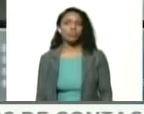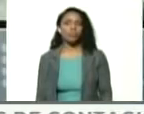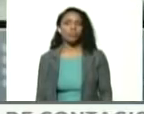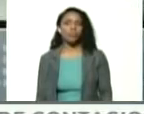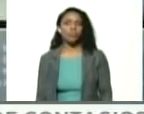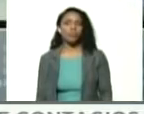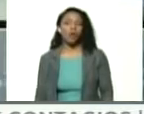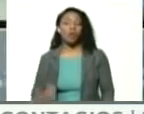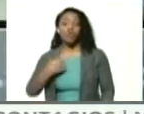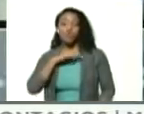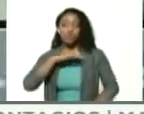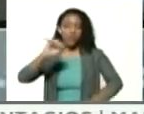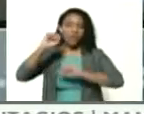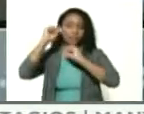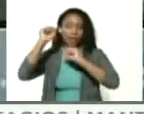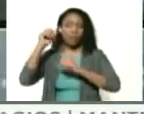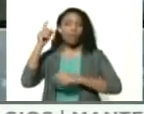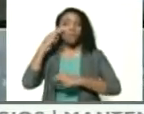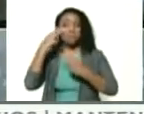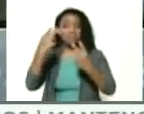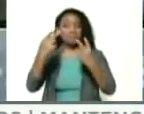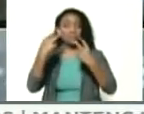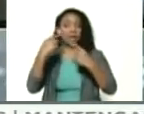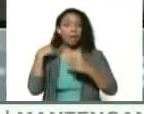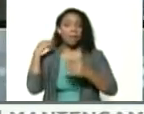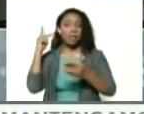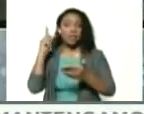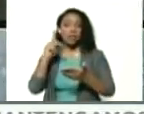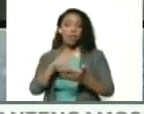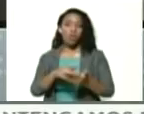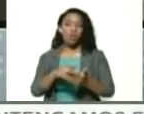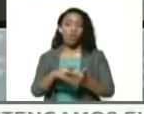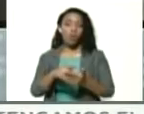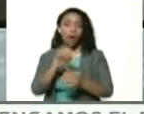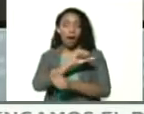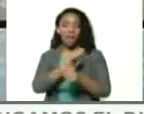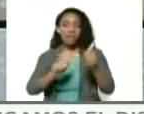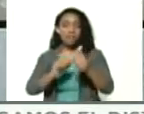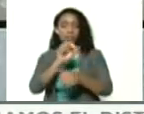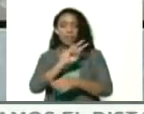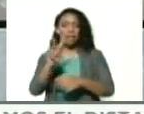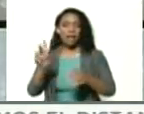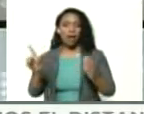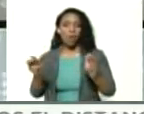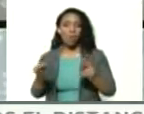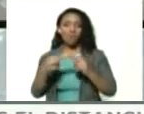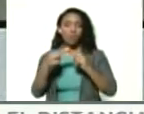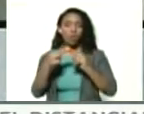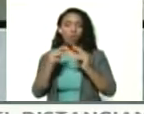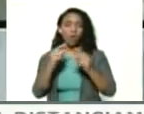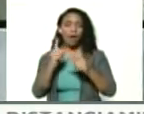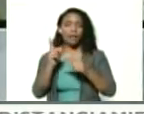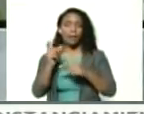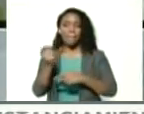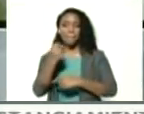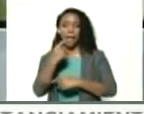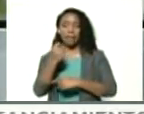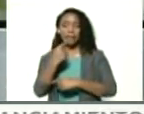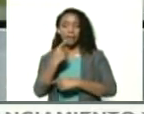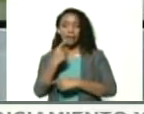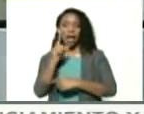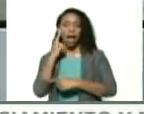Nosotros venceremos, fíjense. Aquí me llegó, la vicepresidenta consiguió esta pastilla que está